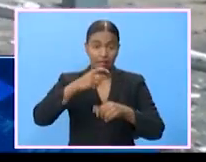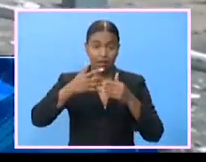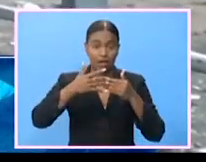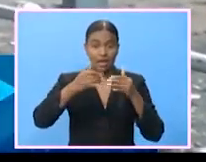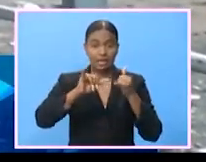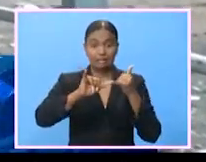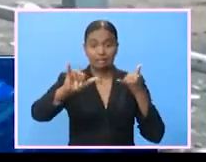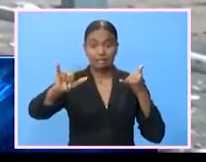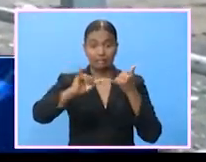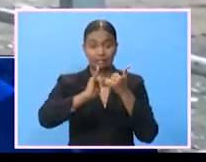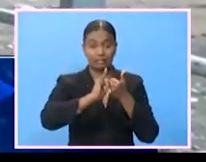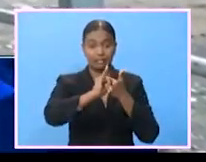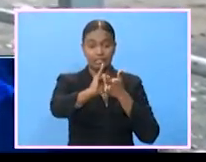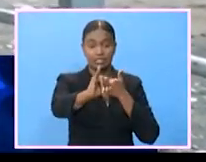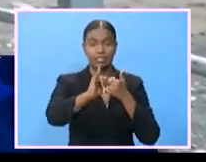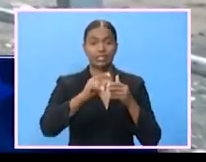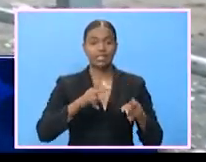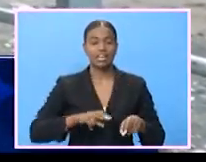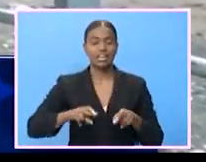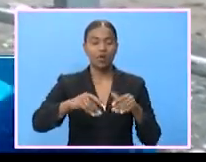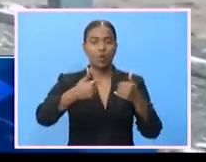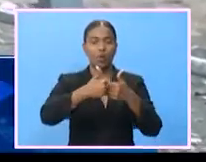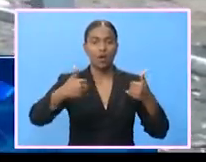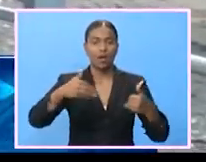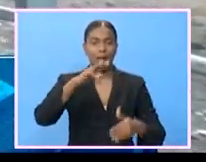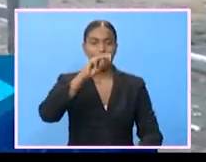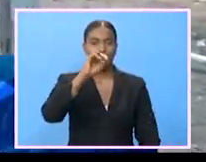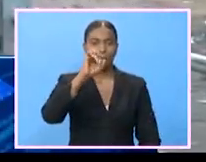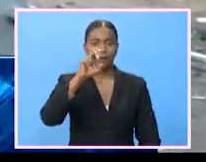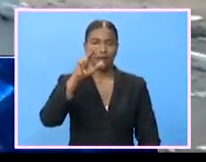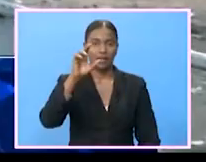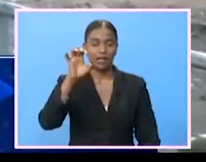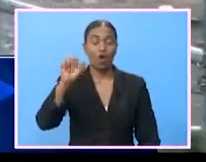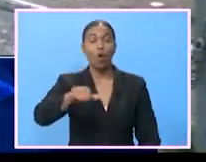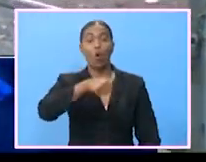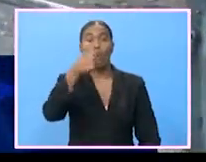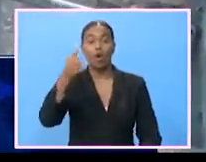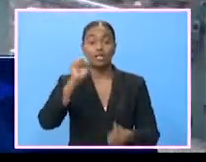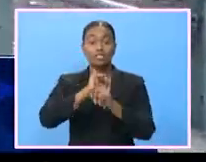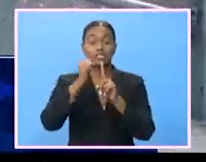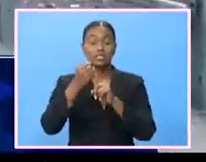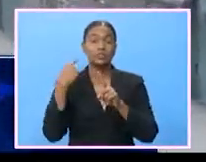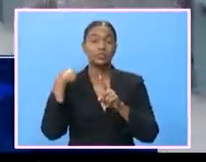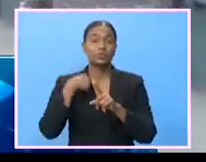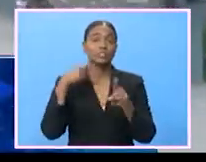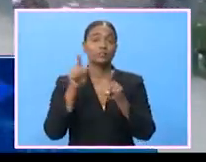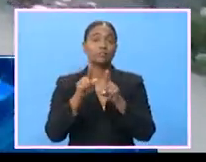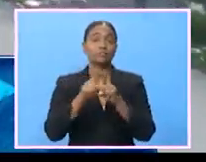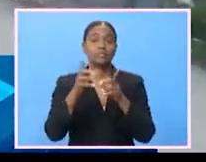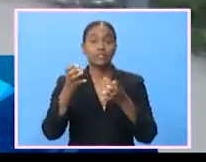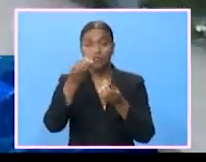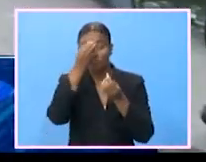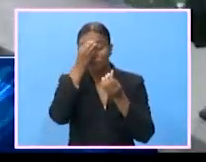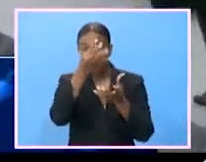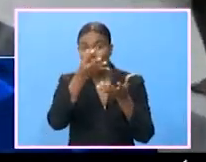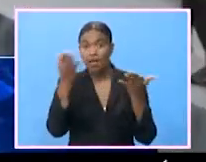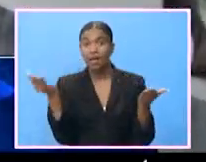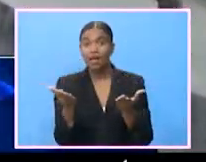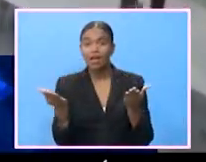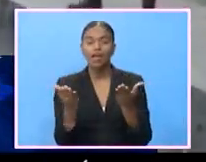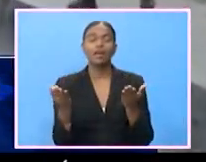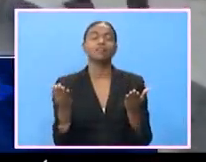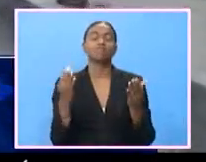que tiene este río, el río divisorio, el río Masacre. Otra gran realidad que también queremos nosotros, por supuesto, perpetuar y dar a conocer